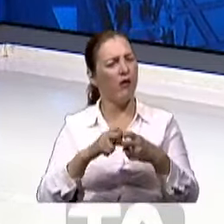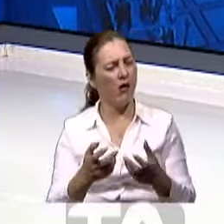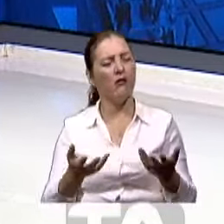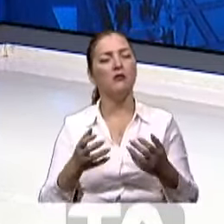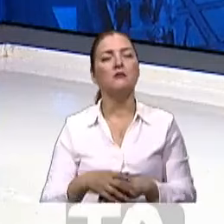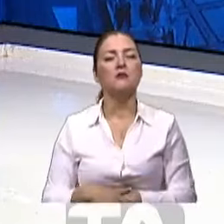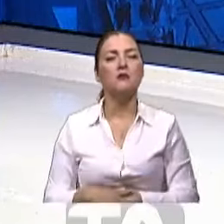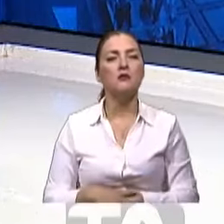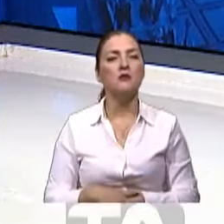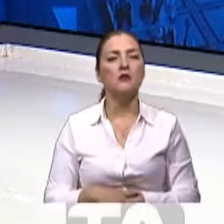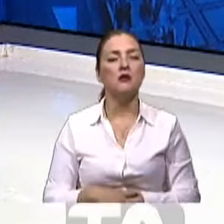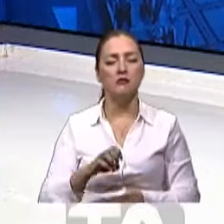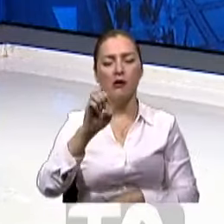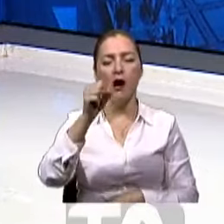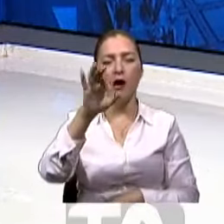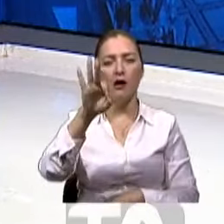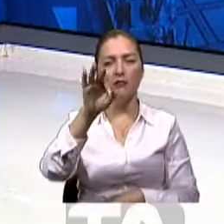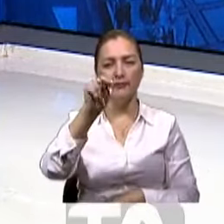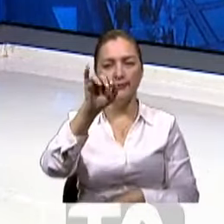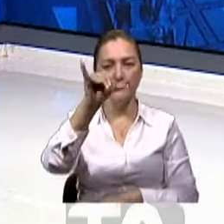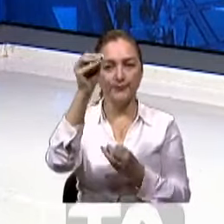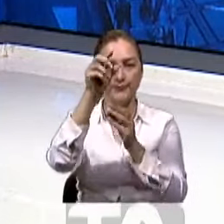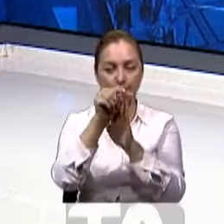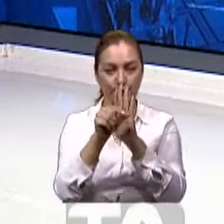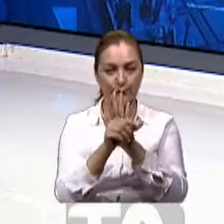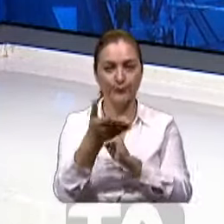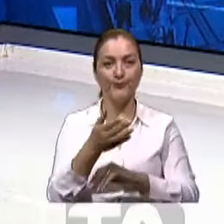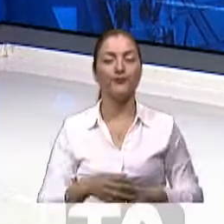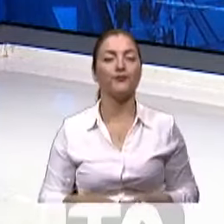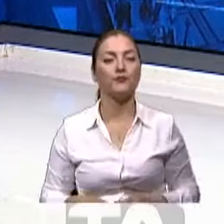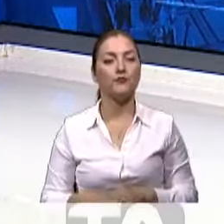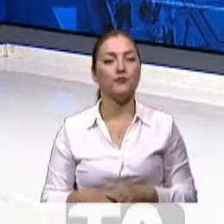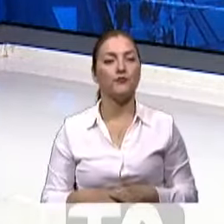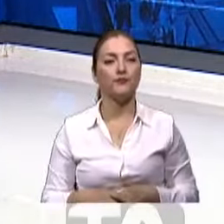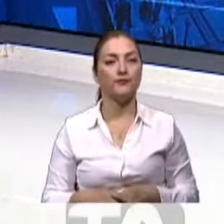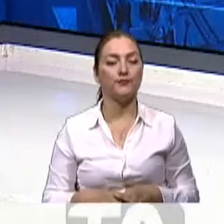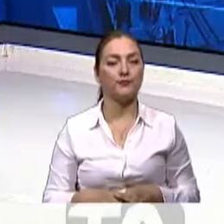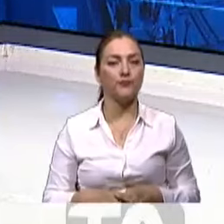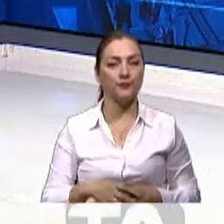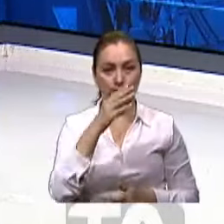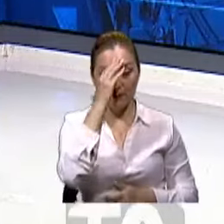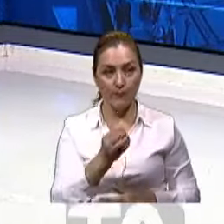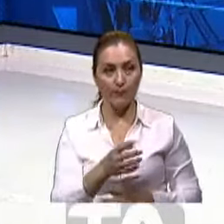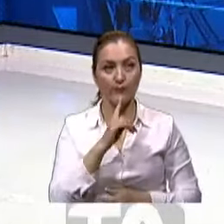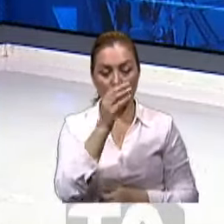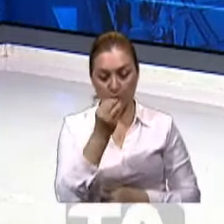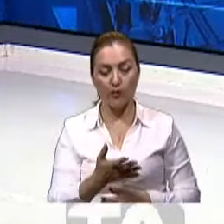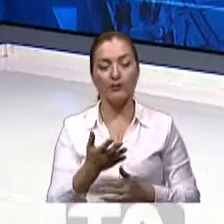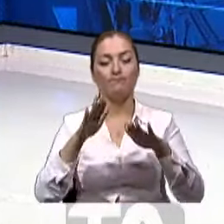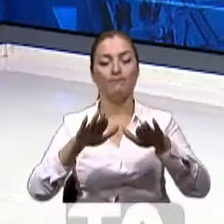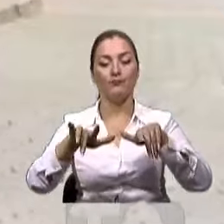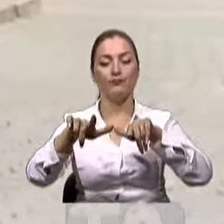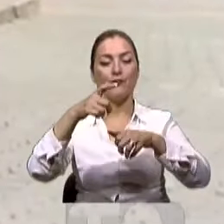varios inconvenientes. Estefany Paz se encuentra en el lugar para darnos todos los detalles al respecto. Estefi, muy buenos días. Así es, muy buenos días. Me